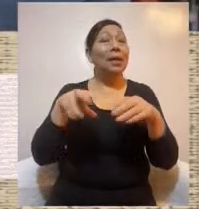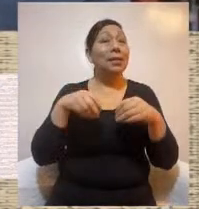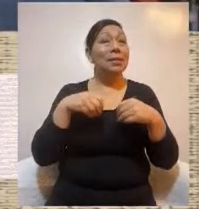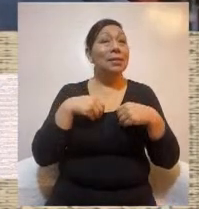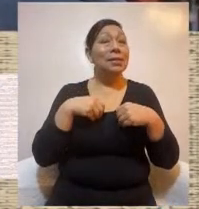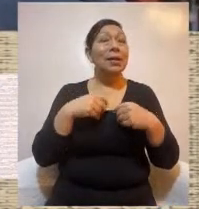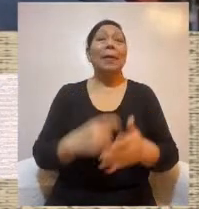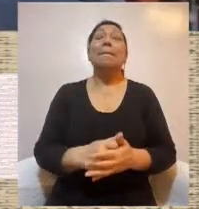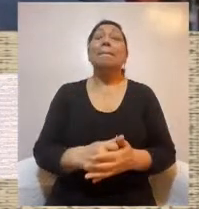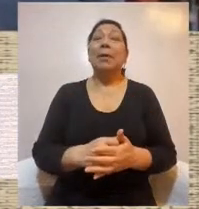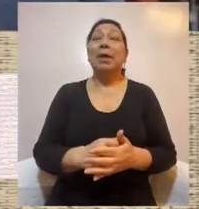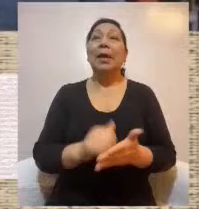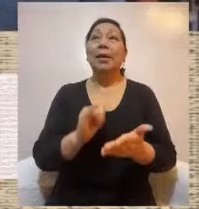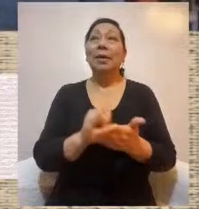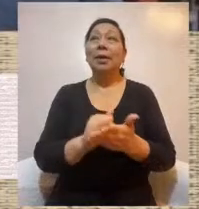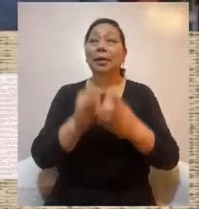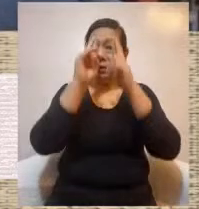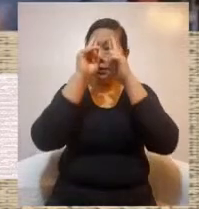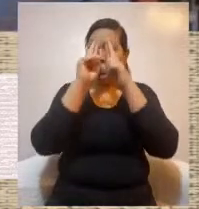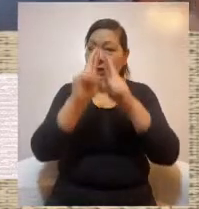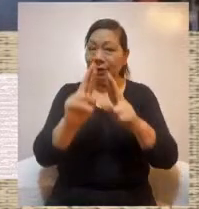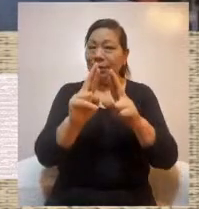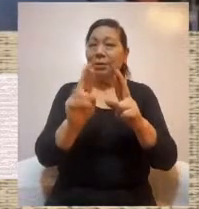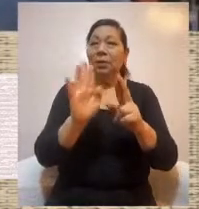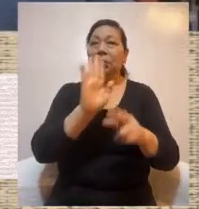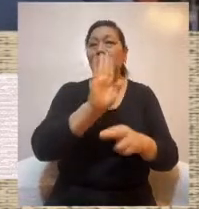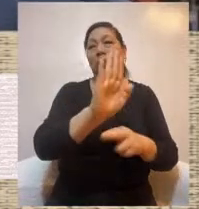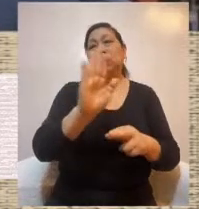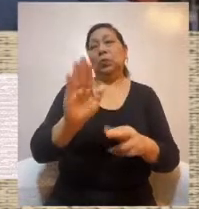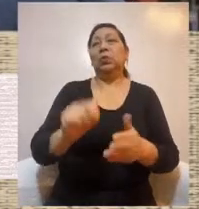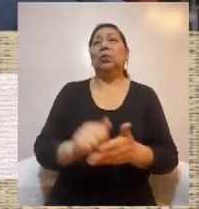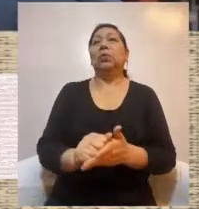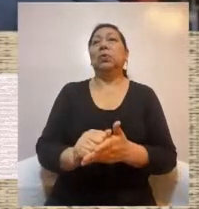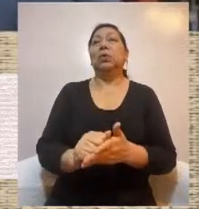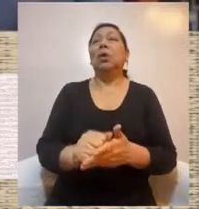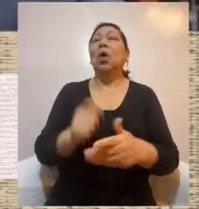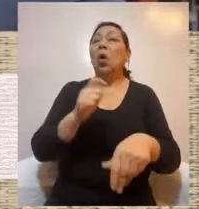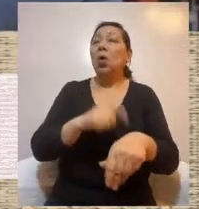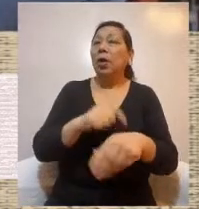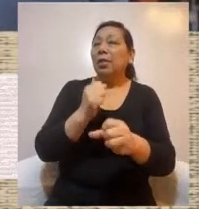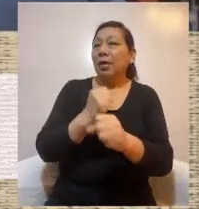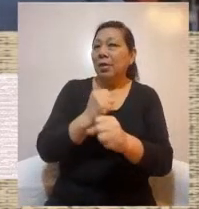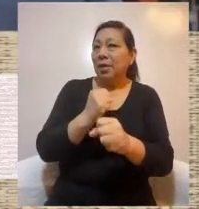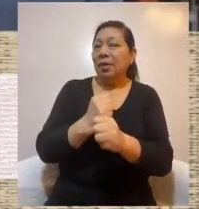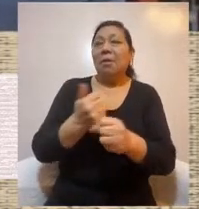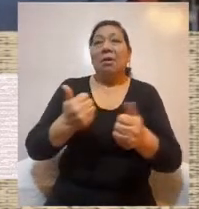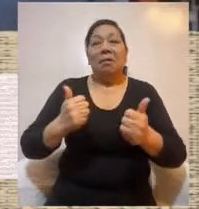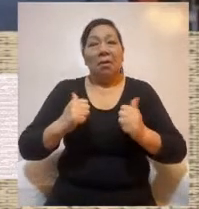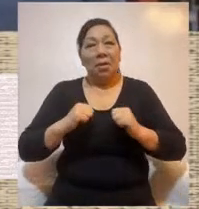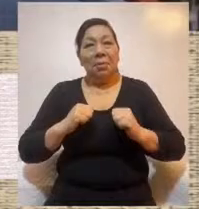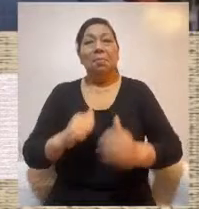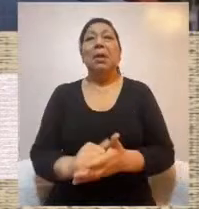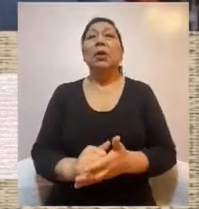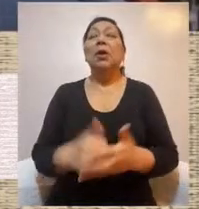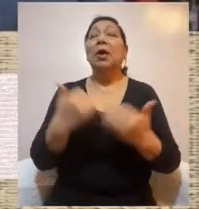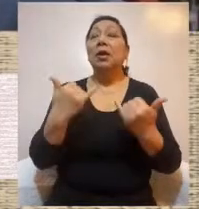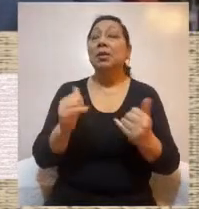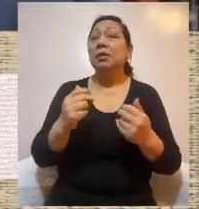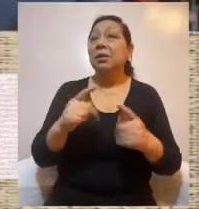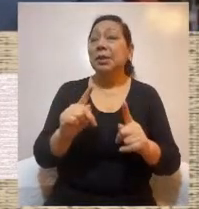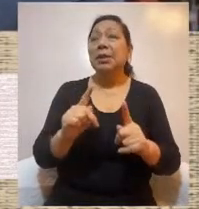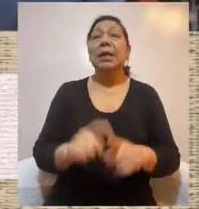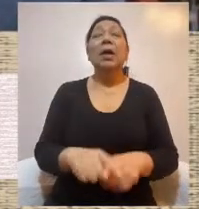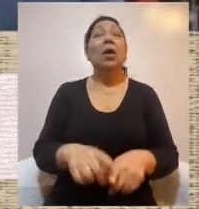aceptara el pedido de la recurrente, de que se respetaran eventualmente lo que serían los horarios de trabajo, los descansos y demás,